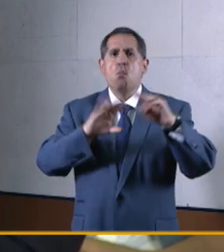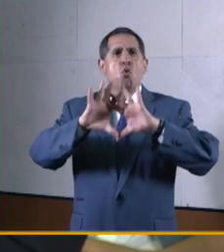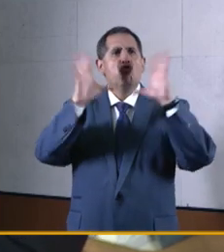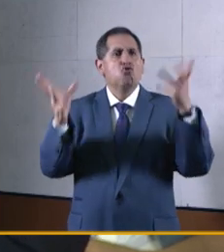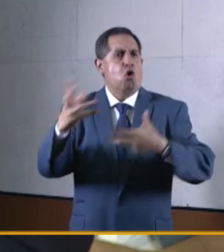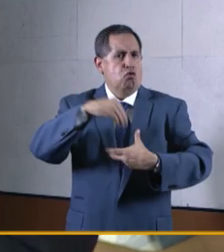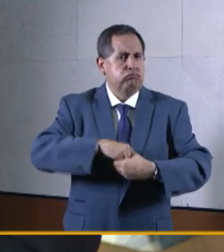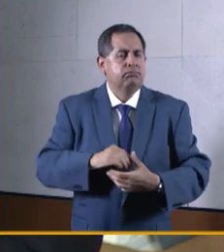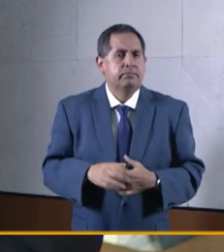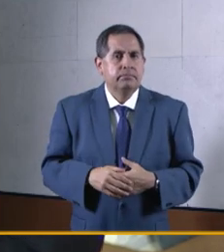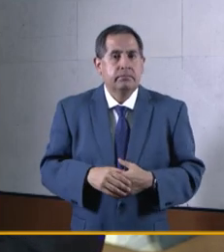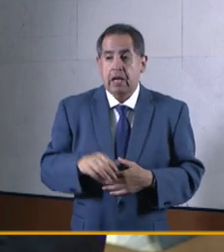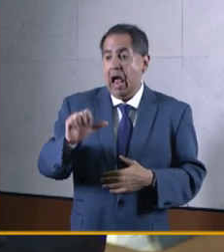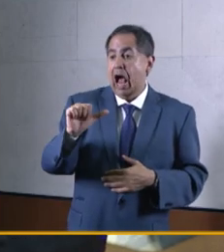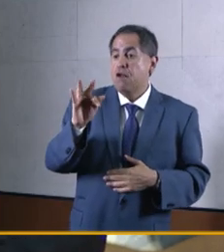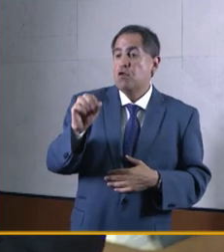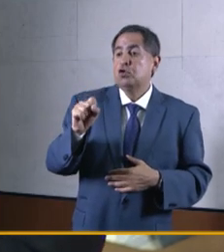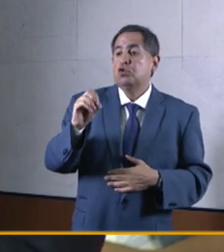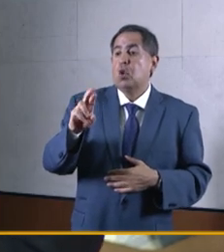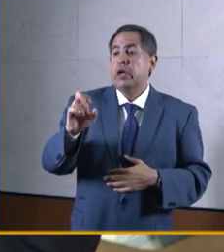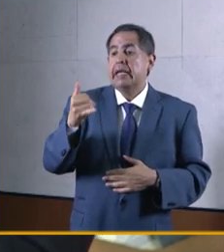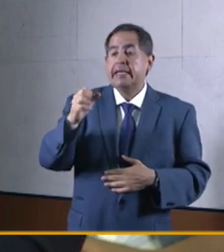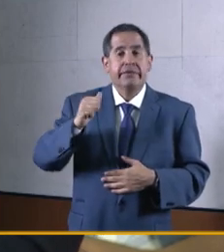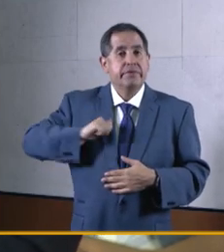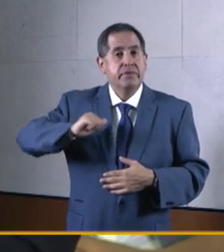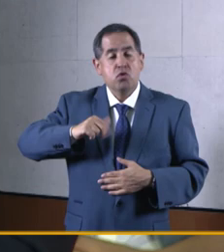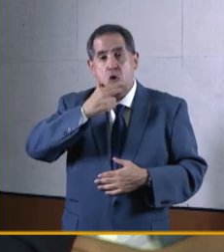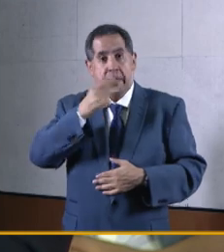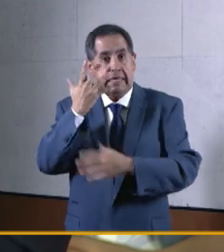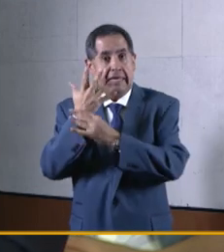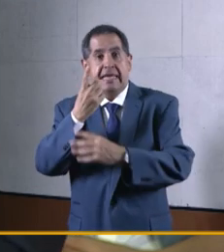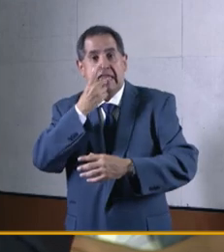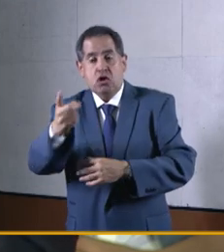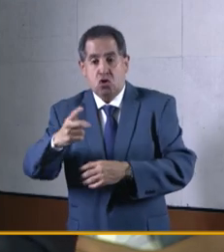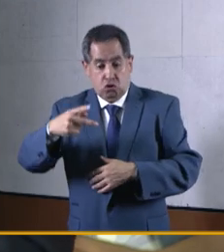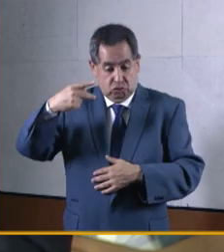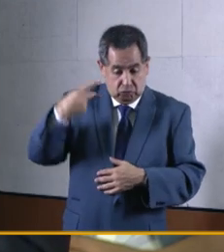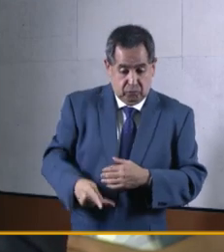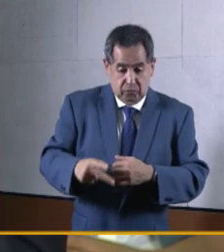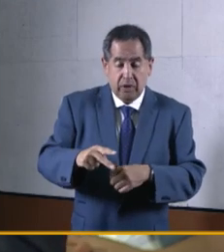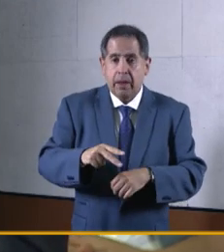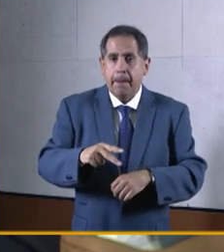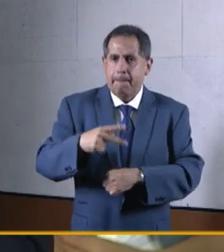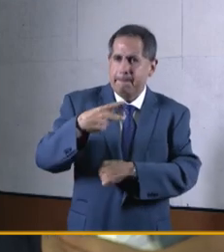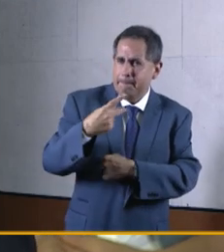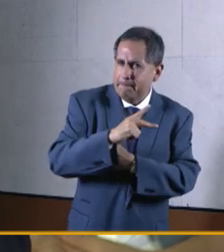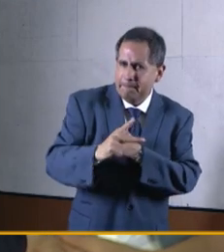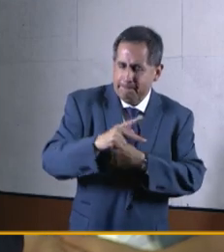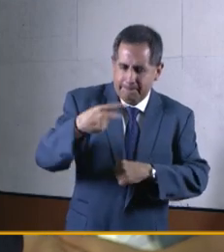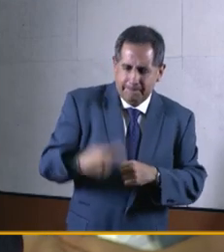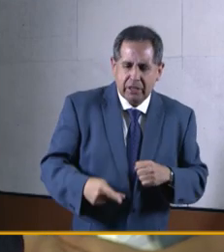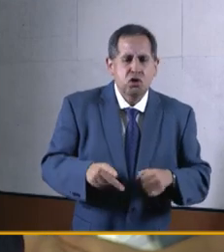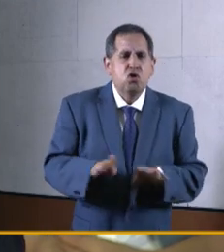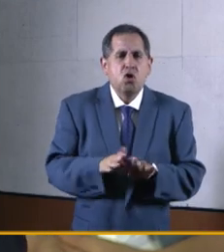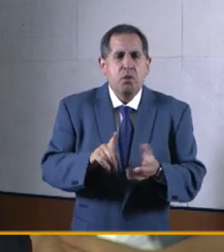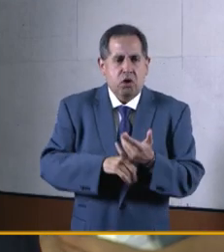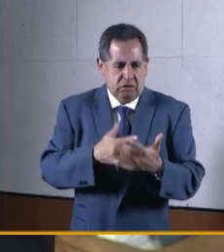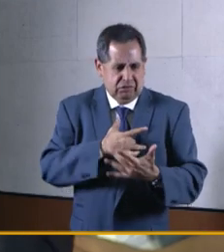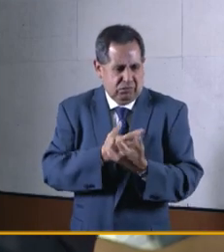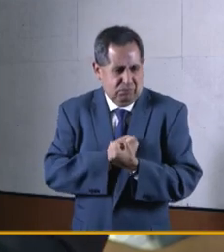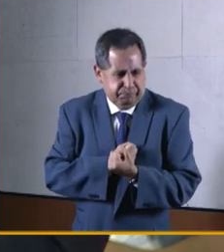alfonso rey es la única manera de ser provechosa mente nacional consiste en ser generosamente